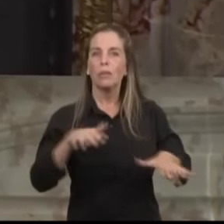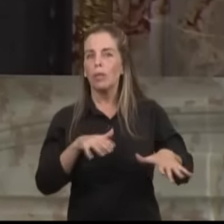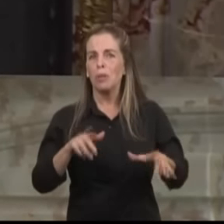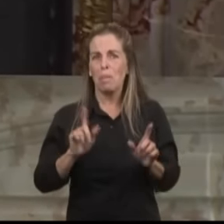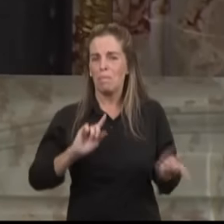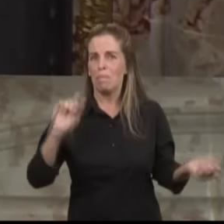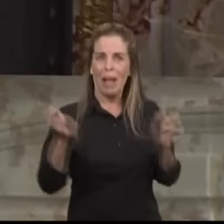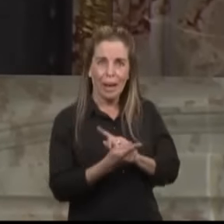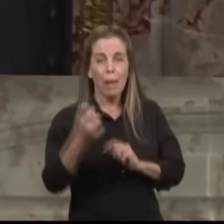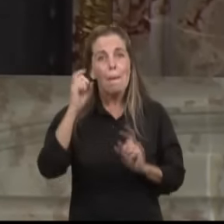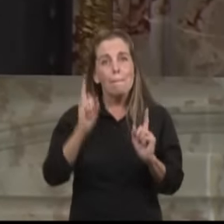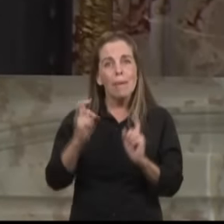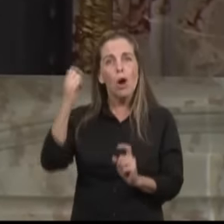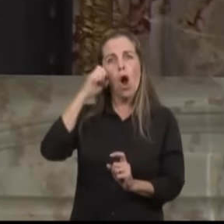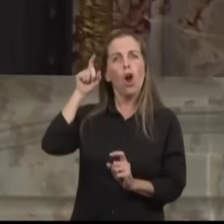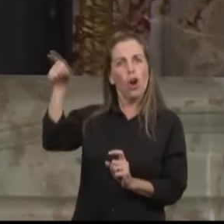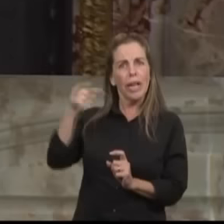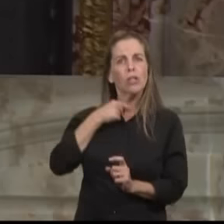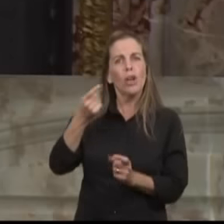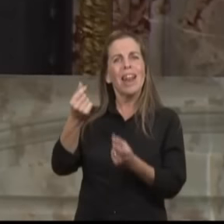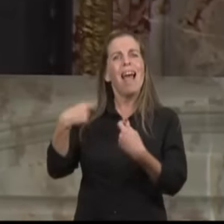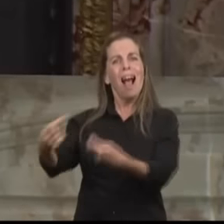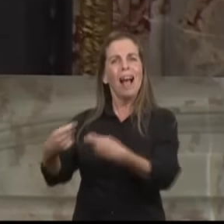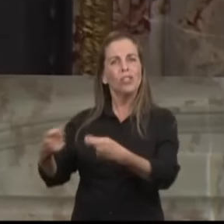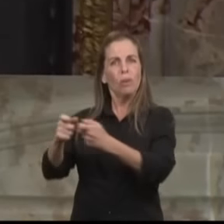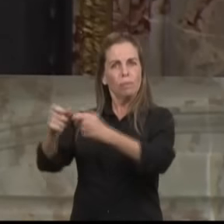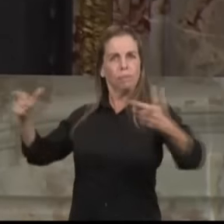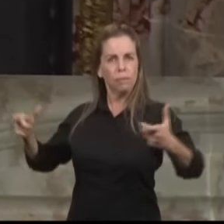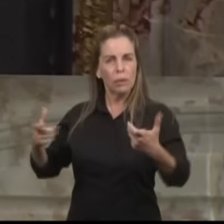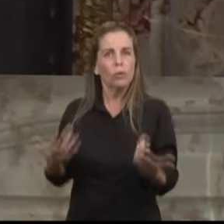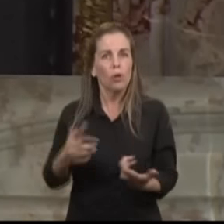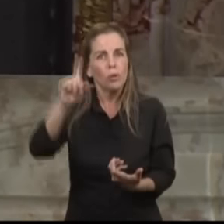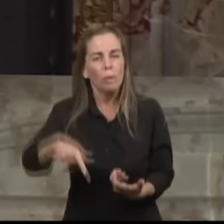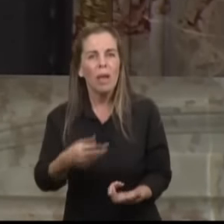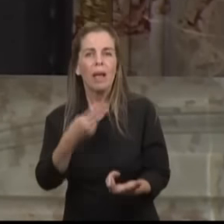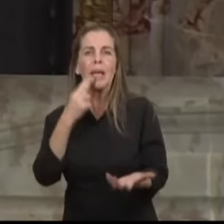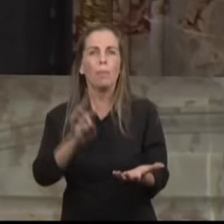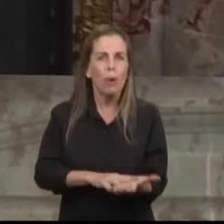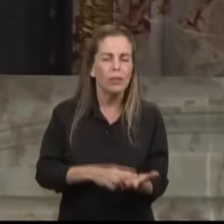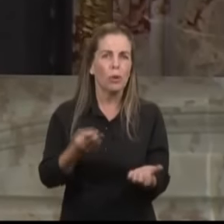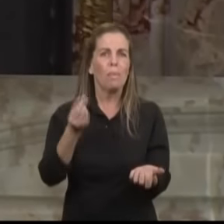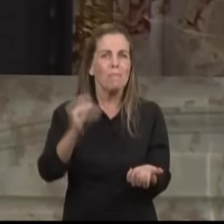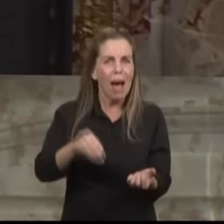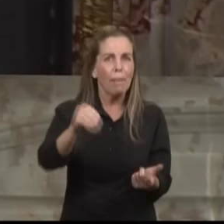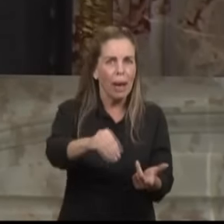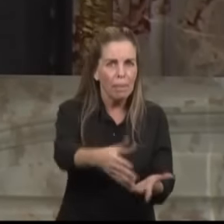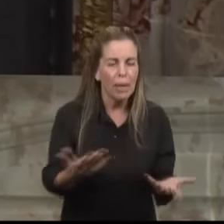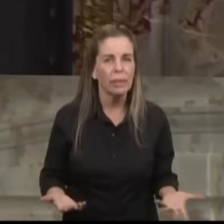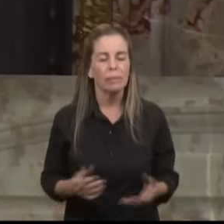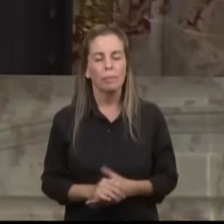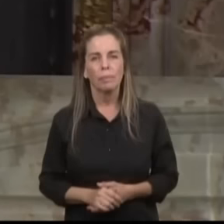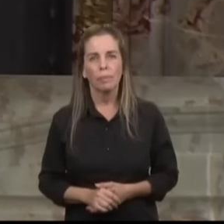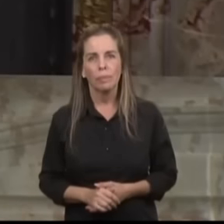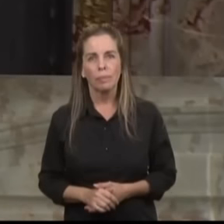propio Parlamento el que pretende aumentar el gasto, lo cual implica mayores impuestos y por ende atenta contra los ingresos de sus